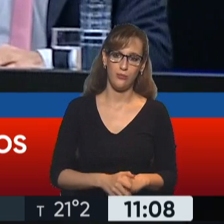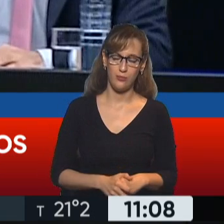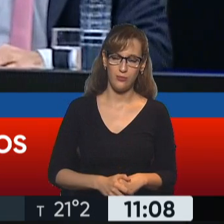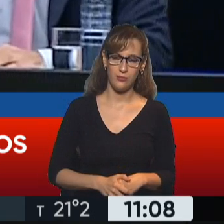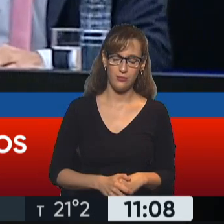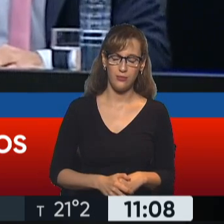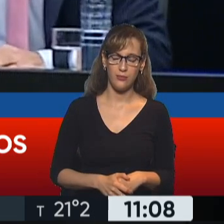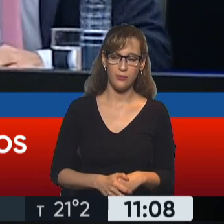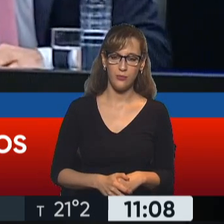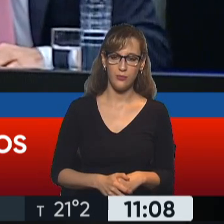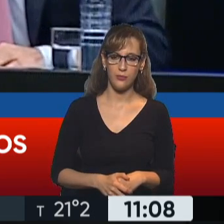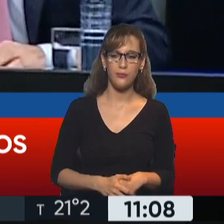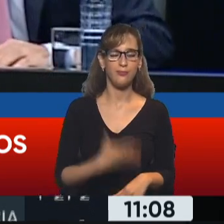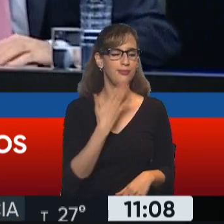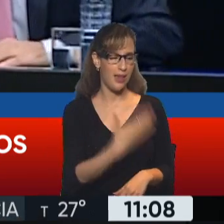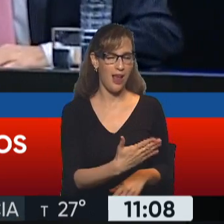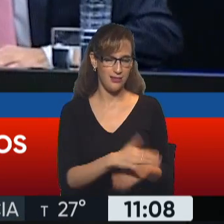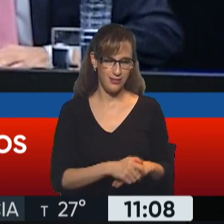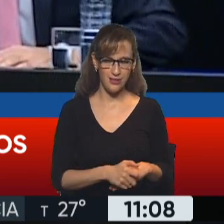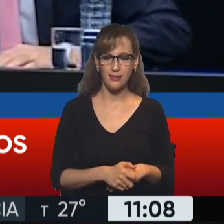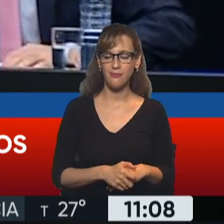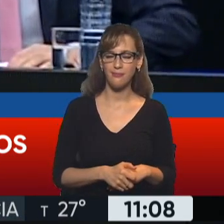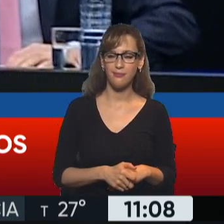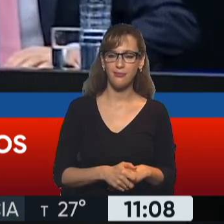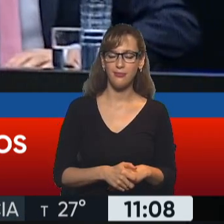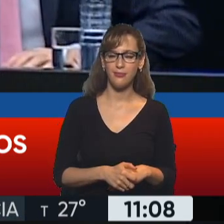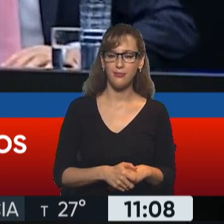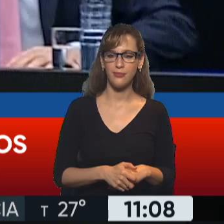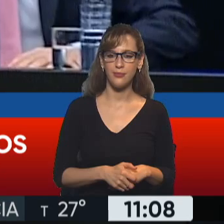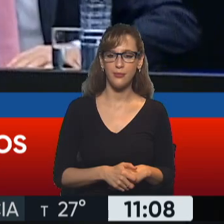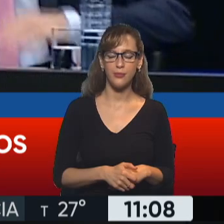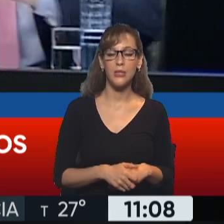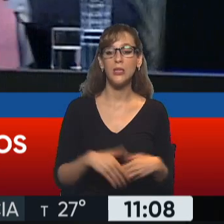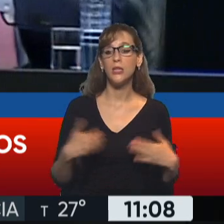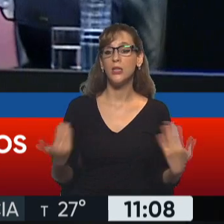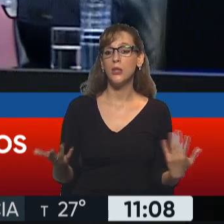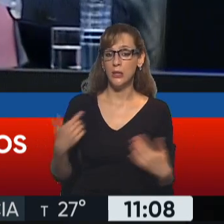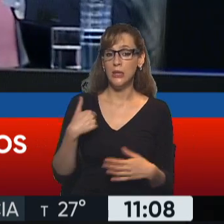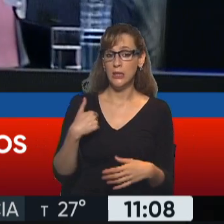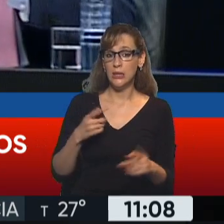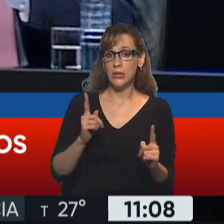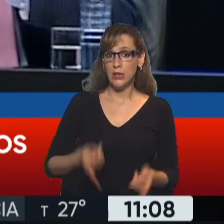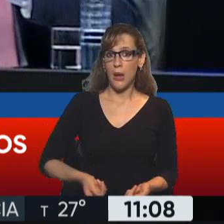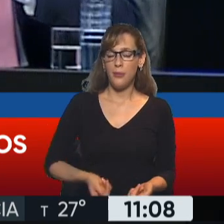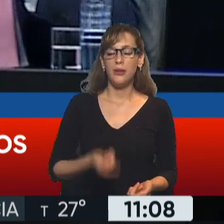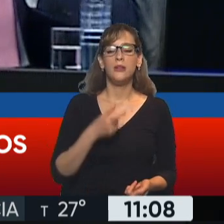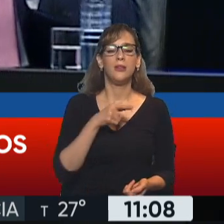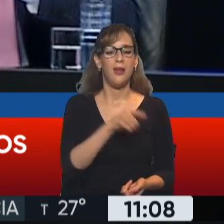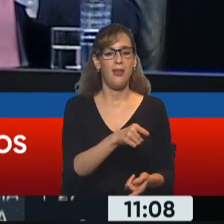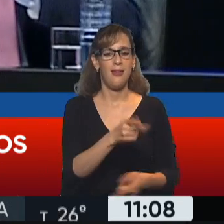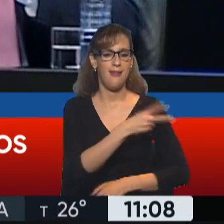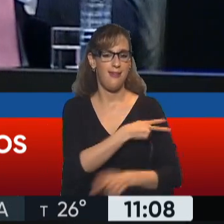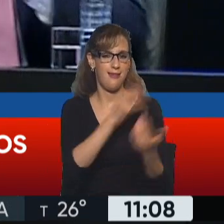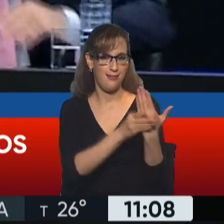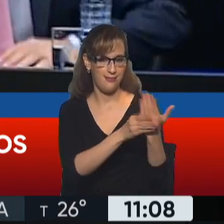Ministro. Muchas gracias, Juan. Y yo primero quiero complementar de lo que plantea el jefe de